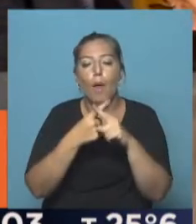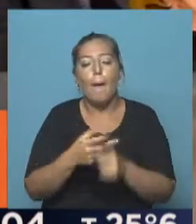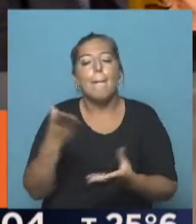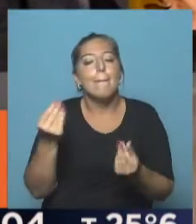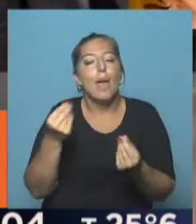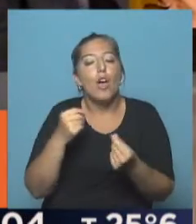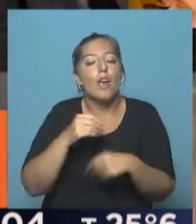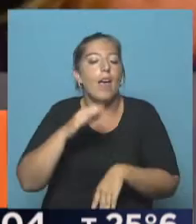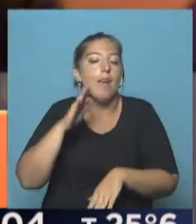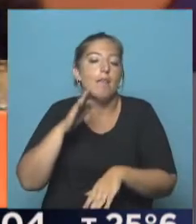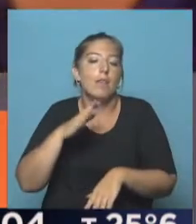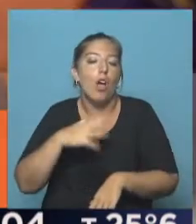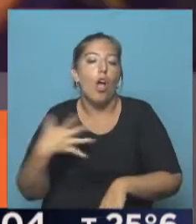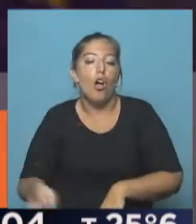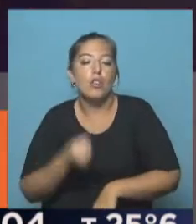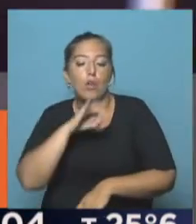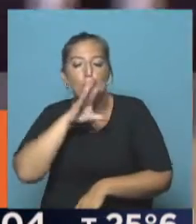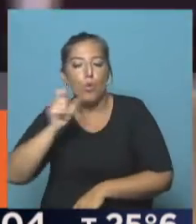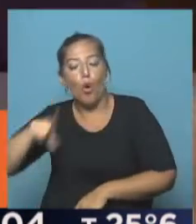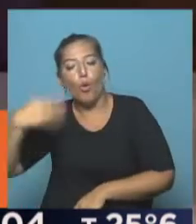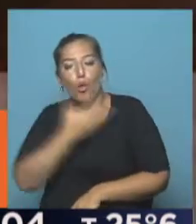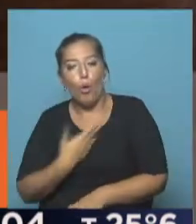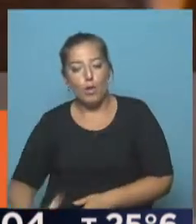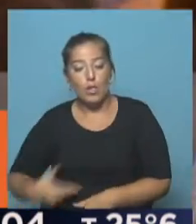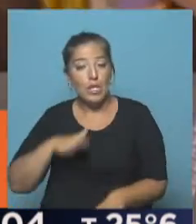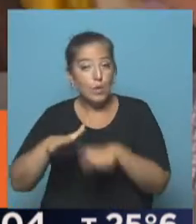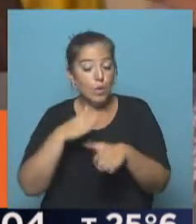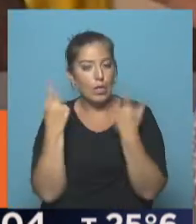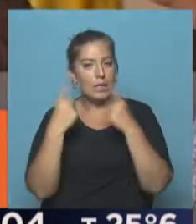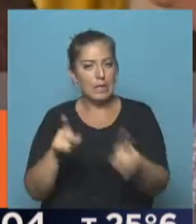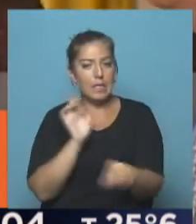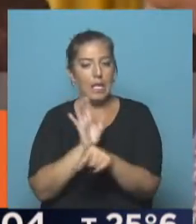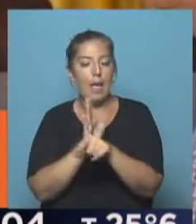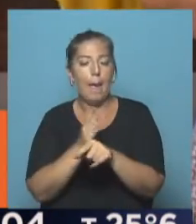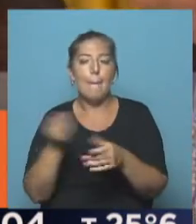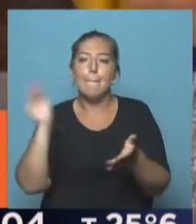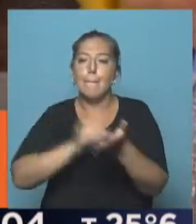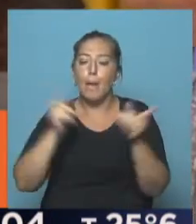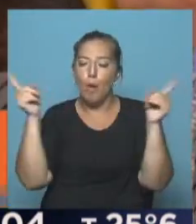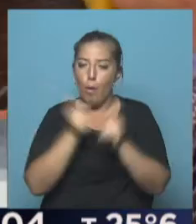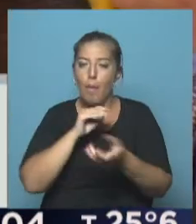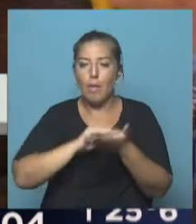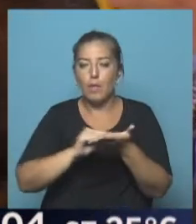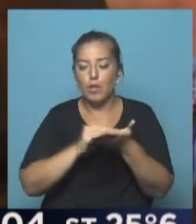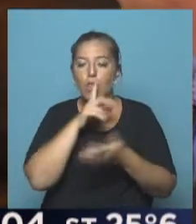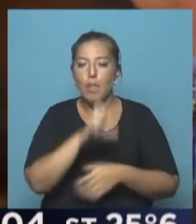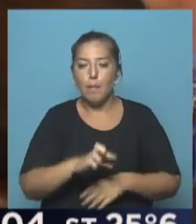de los rusos u otros gobiernos. Una situación inédita que augura más problemas para la administración